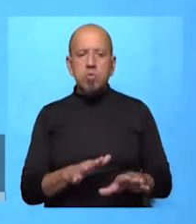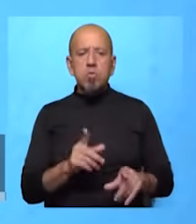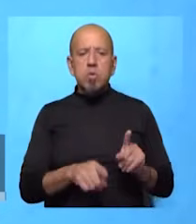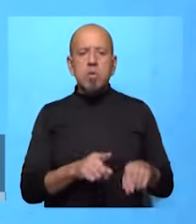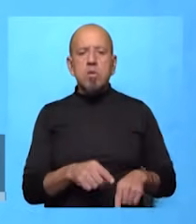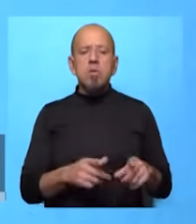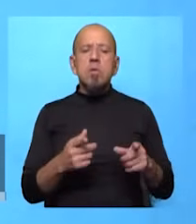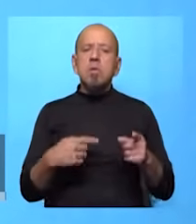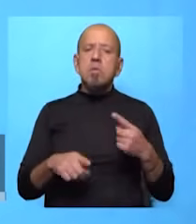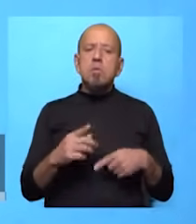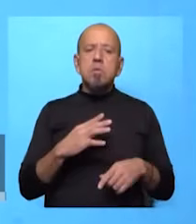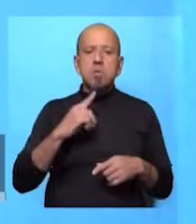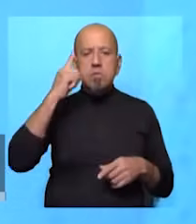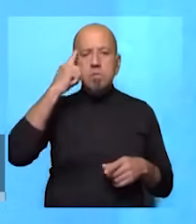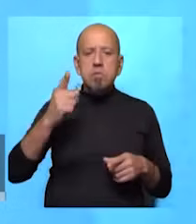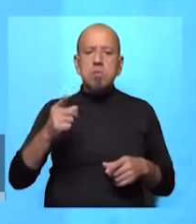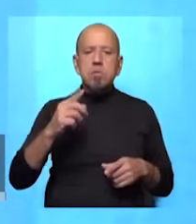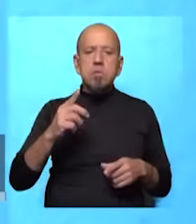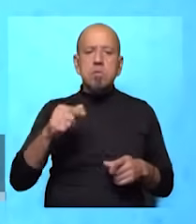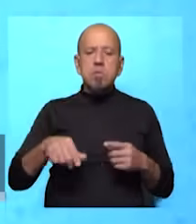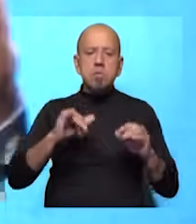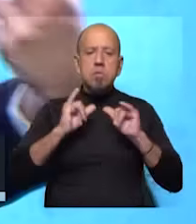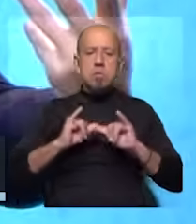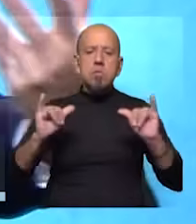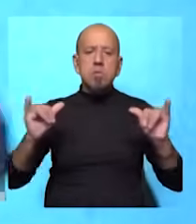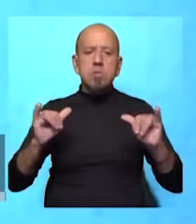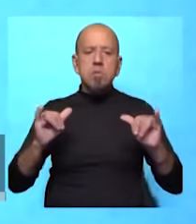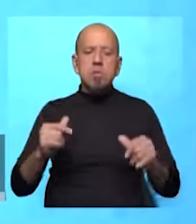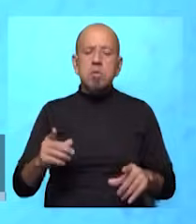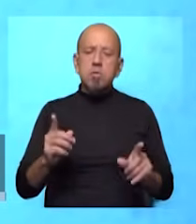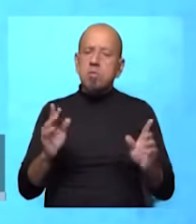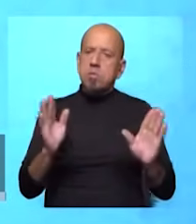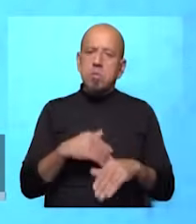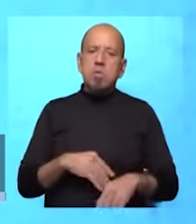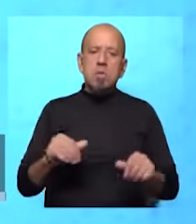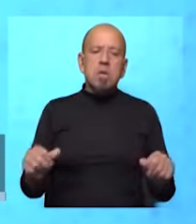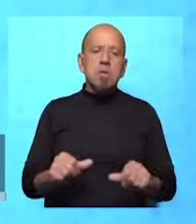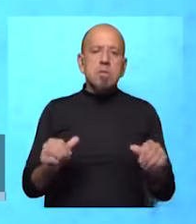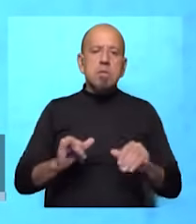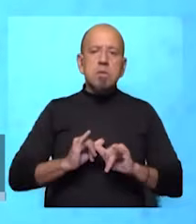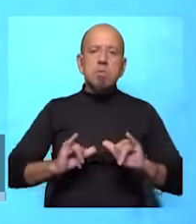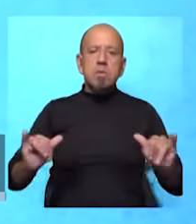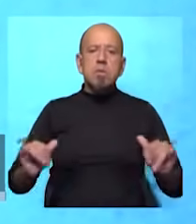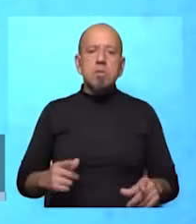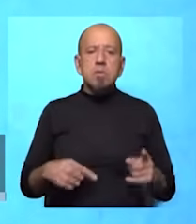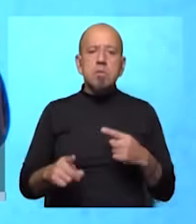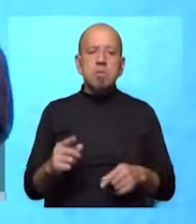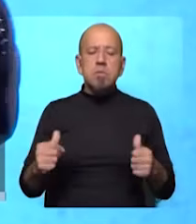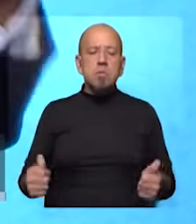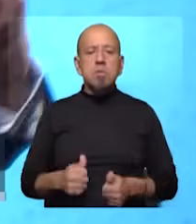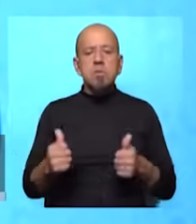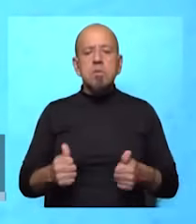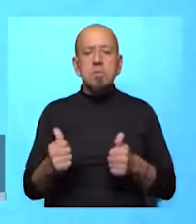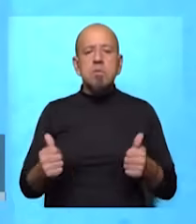este gobierno de coalición pensás que va a ser una figura importante en esta campaa Obviamente el presidente no puede hacer campaña pero con distintas este actividades